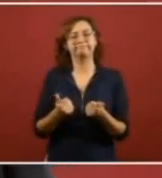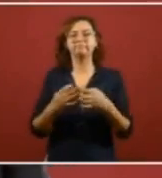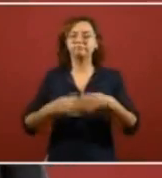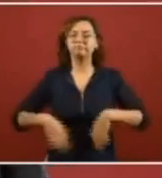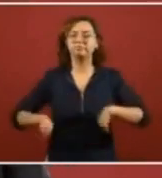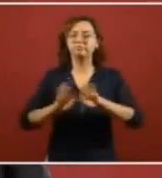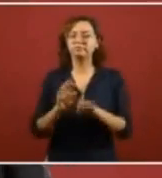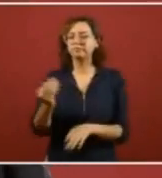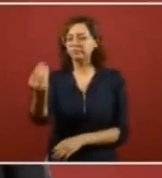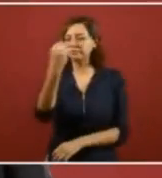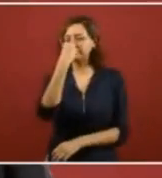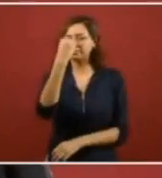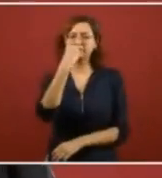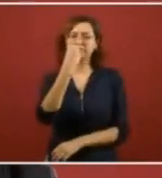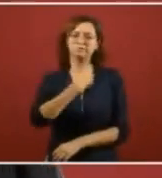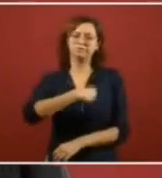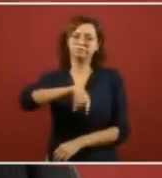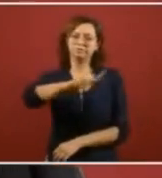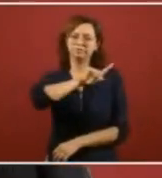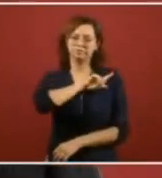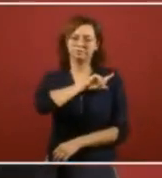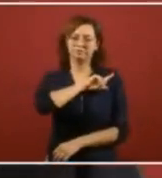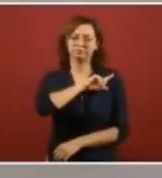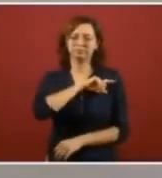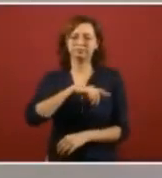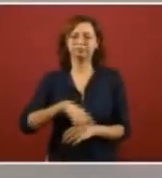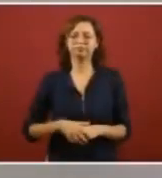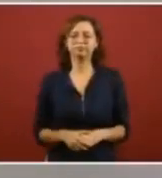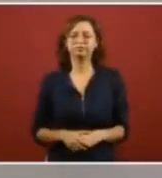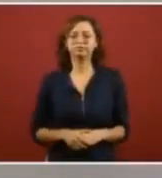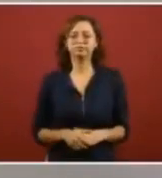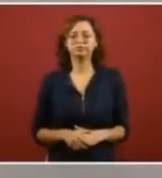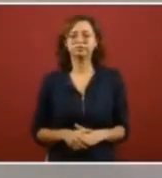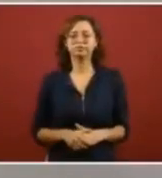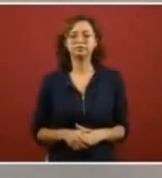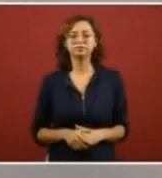comer sano y